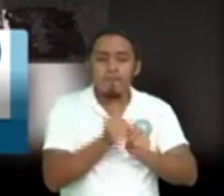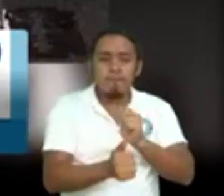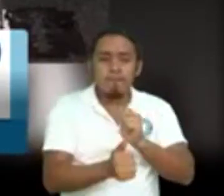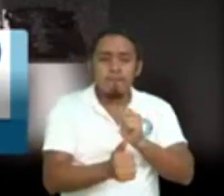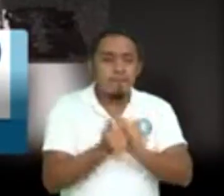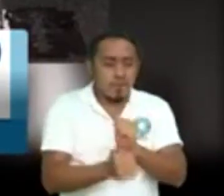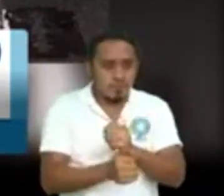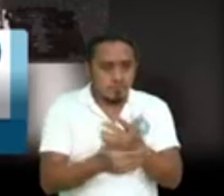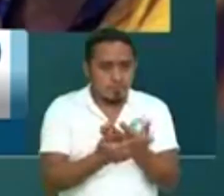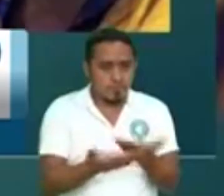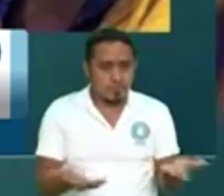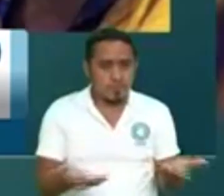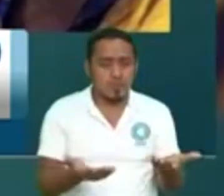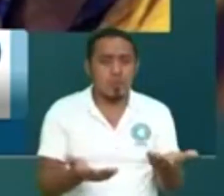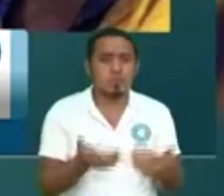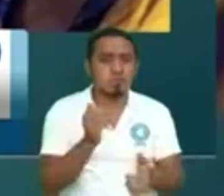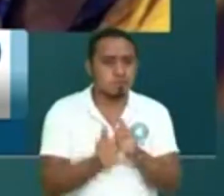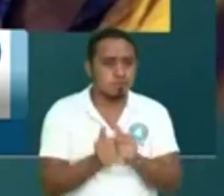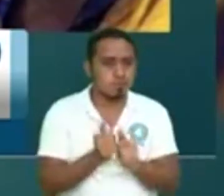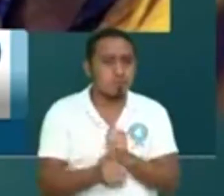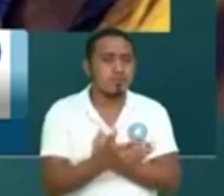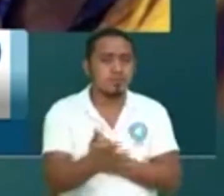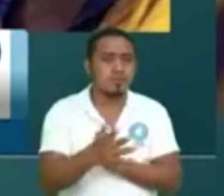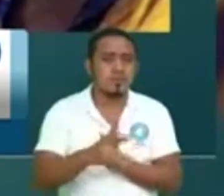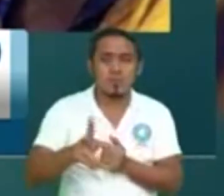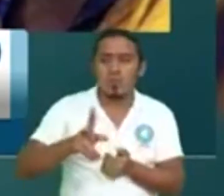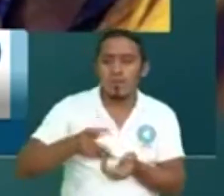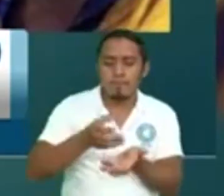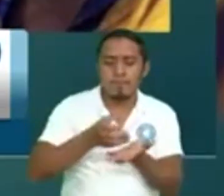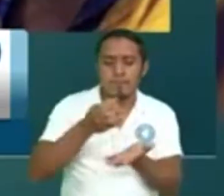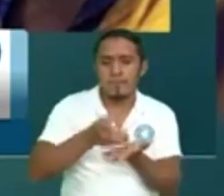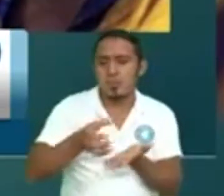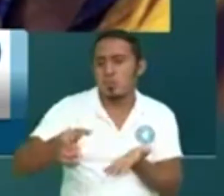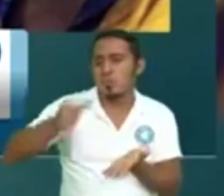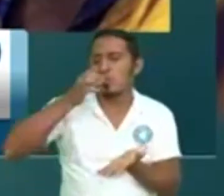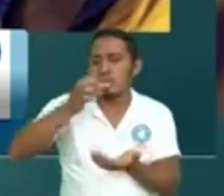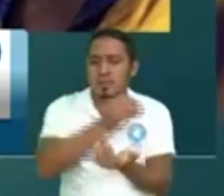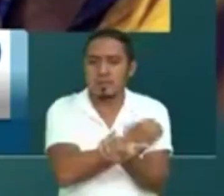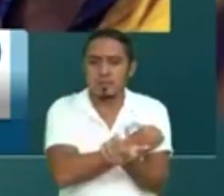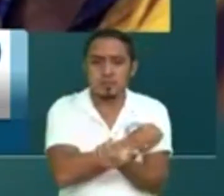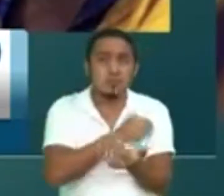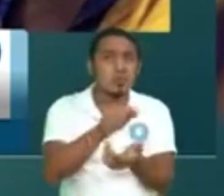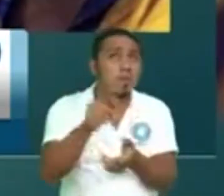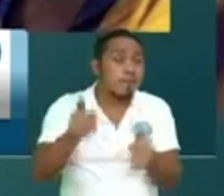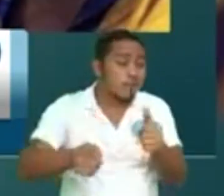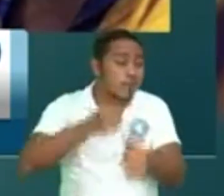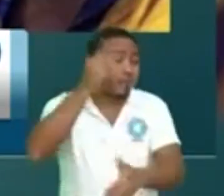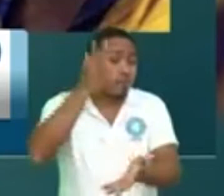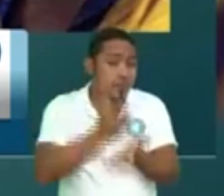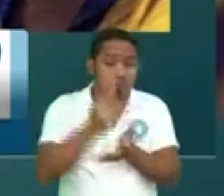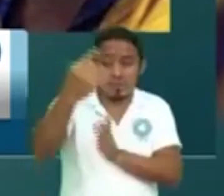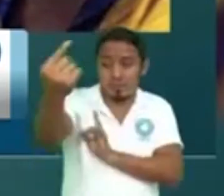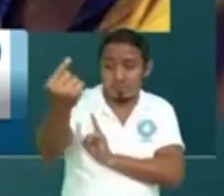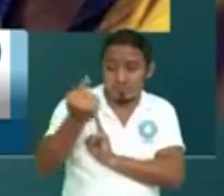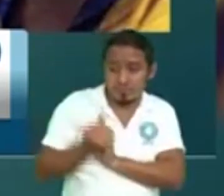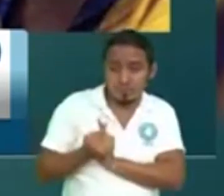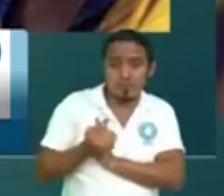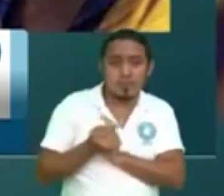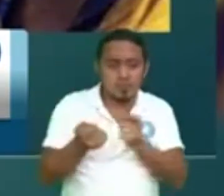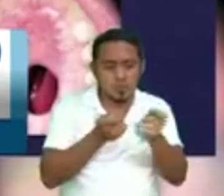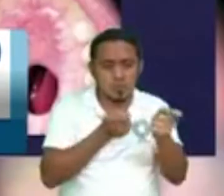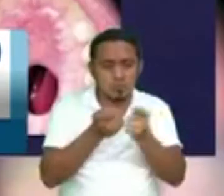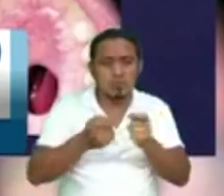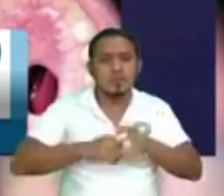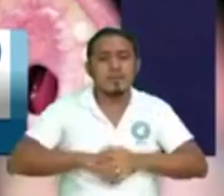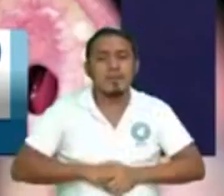cierta adicción a las bebidas y sustancias, doctora? Cuando llegan por primera vez al control prenatal.